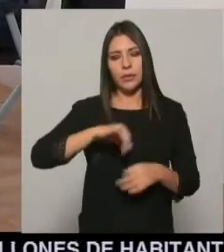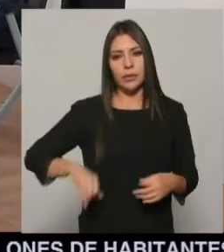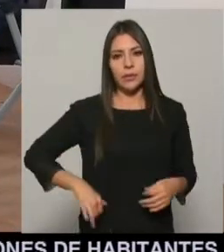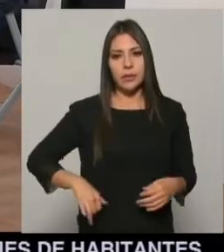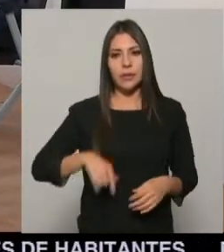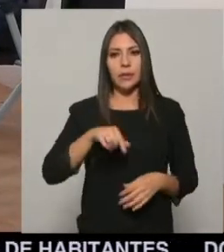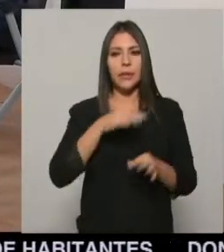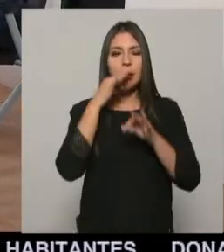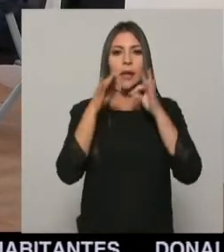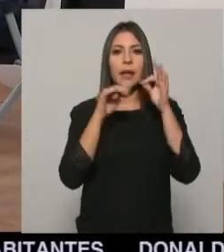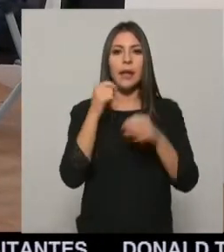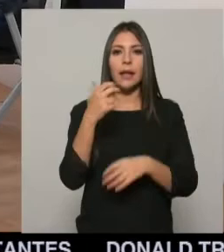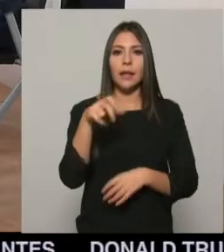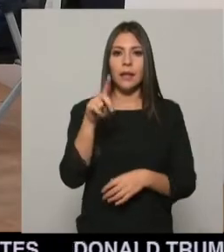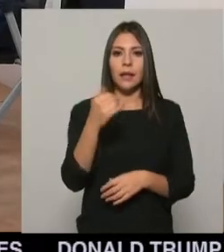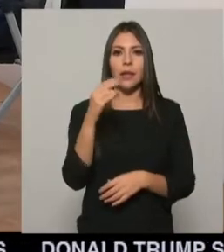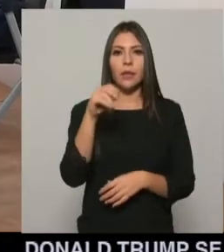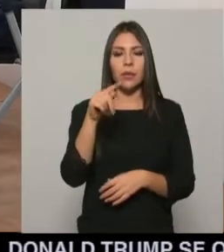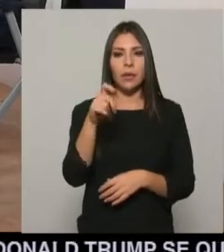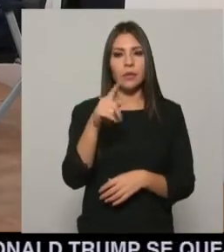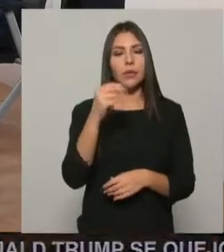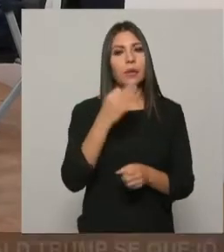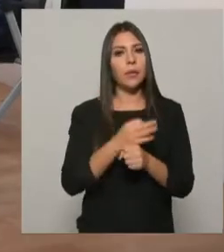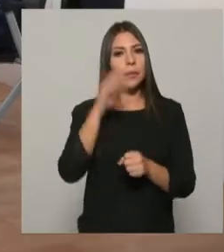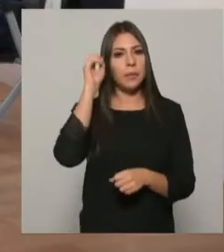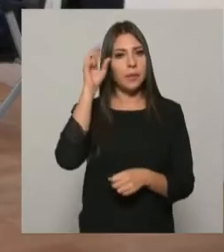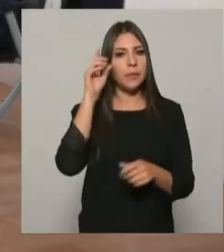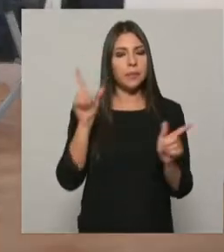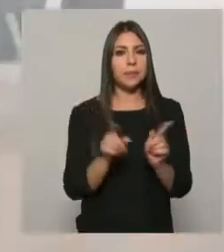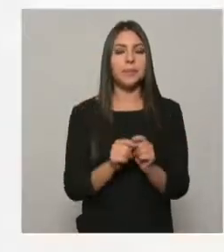importa. Esto es Agenda y Contexto y estamos en vivo.